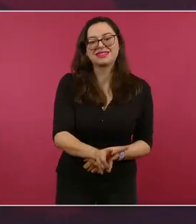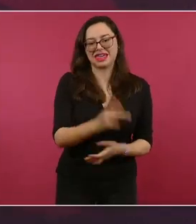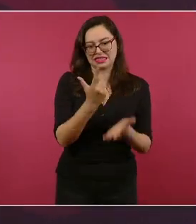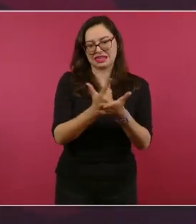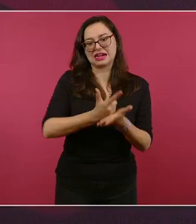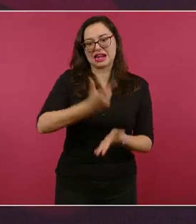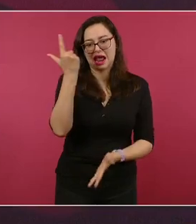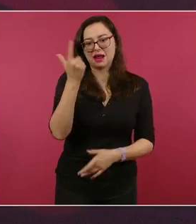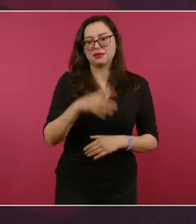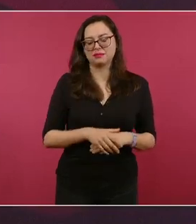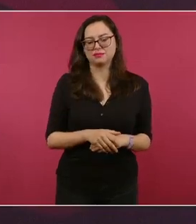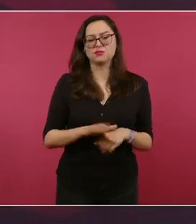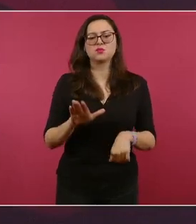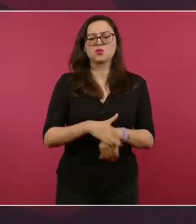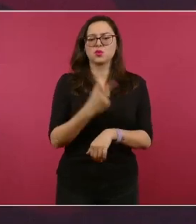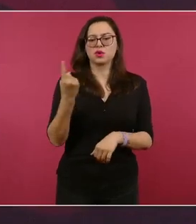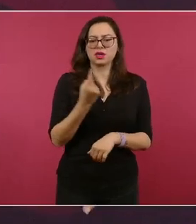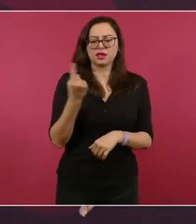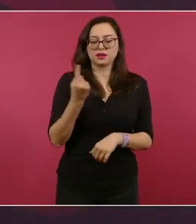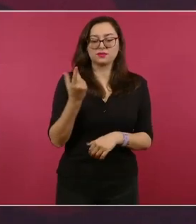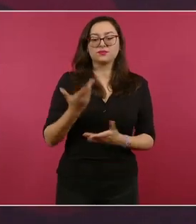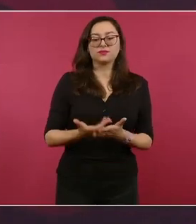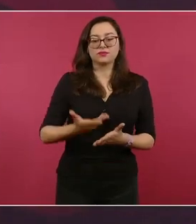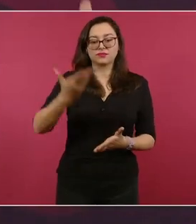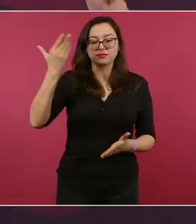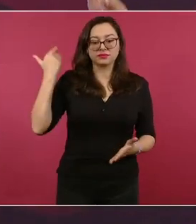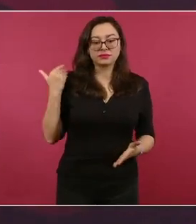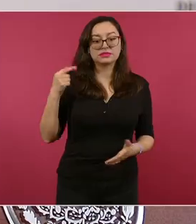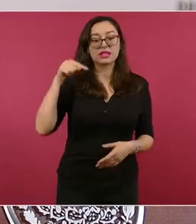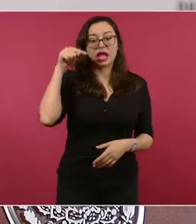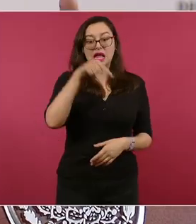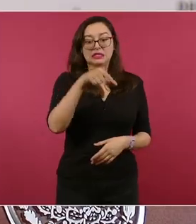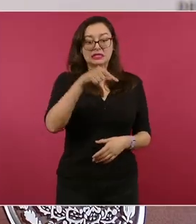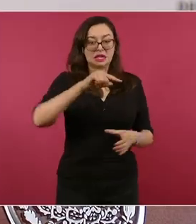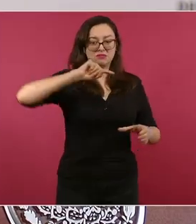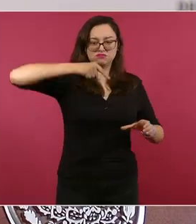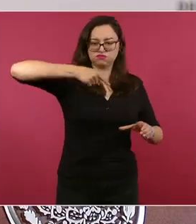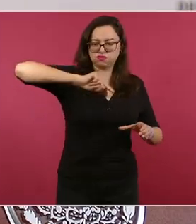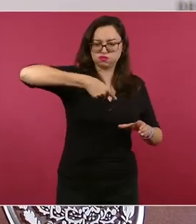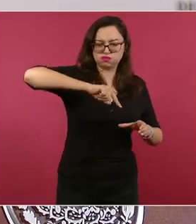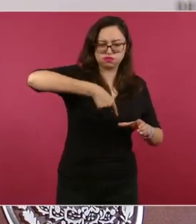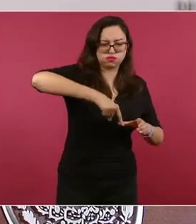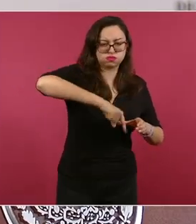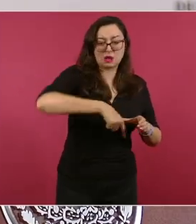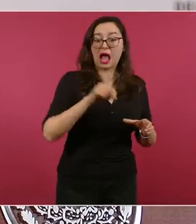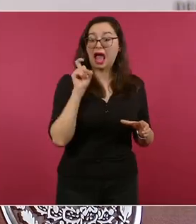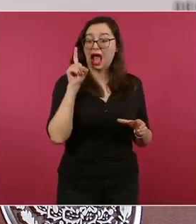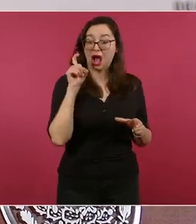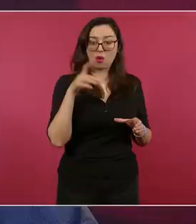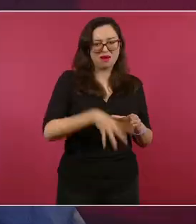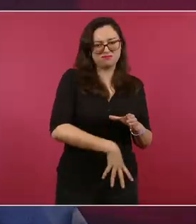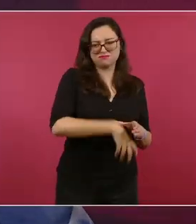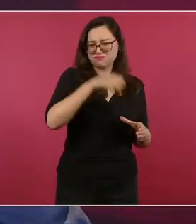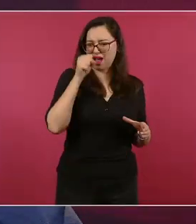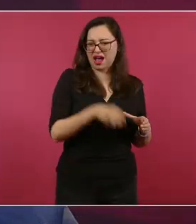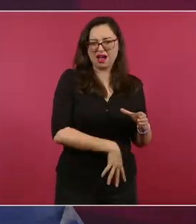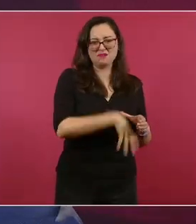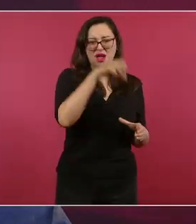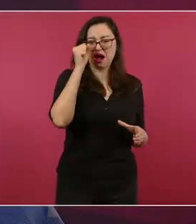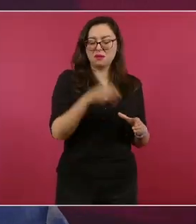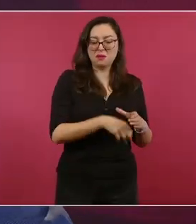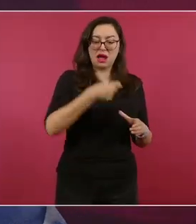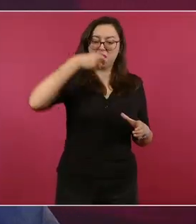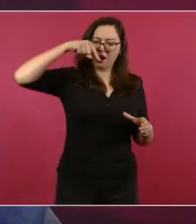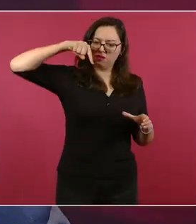de los acuíferos. En todo México. Y empezaron a perforar cada vez con más profundidad hasta